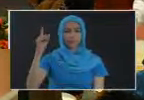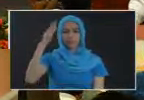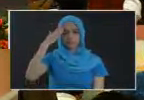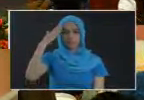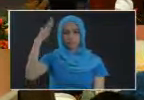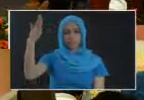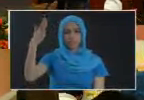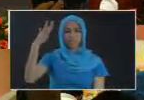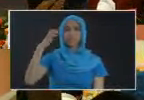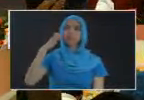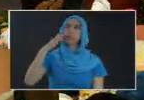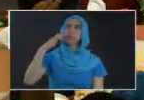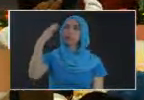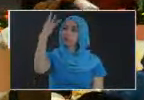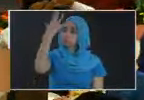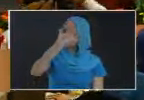Gracias, papito lindo.